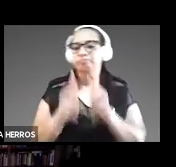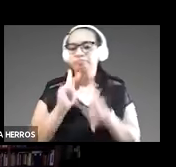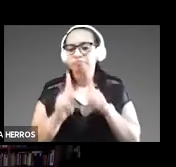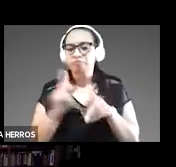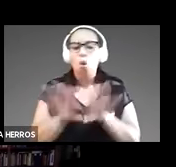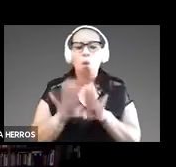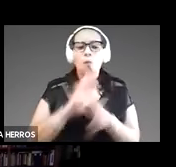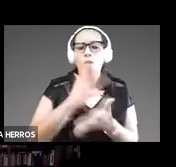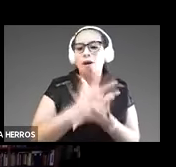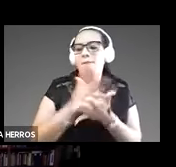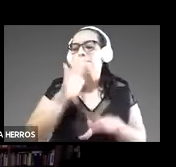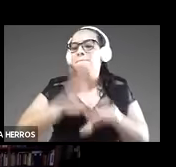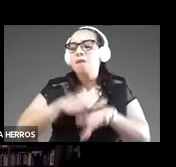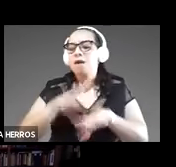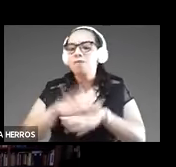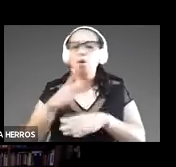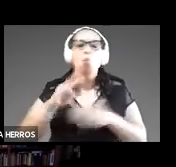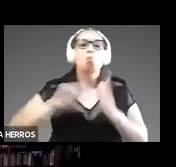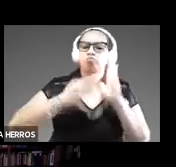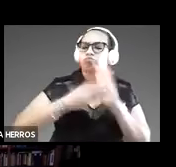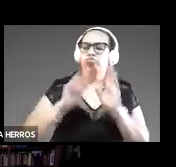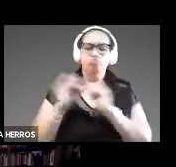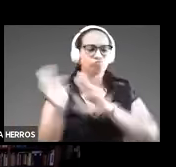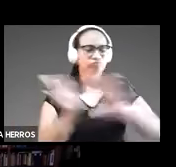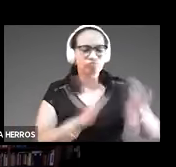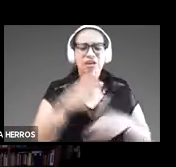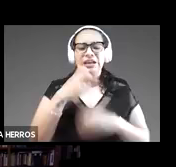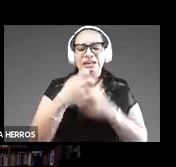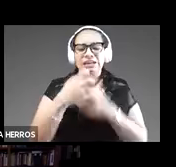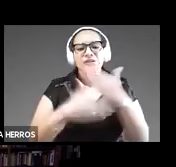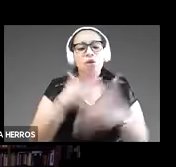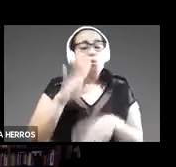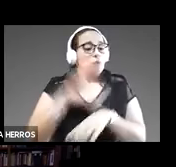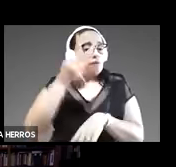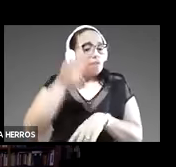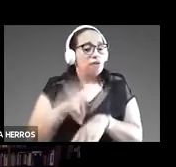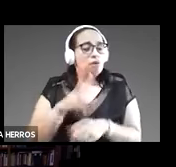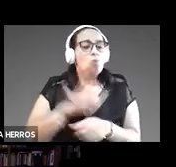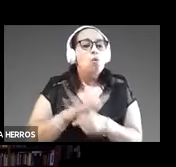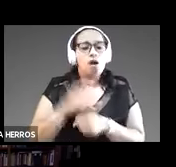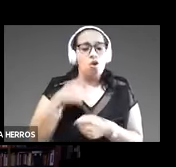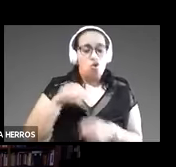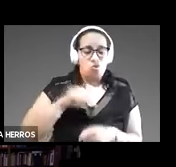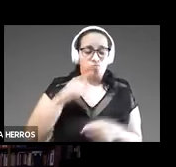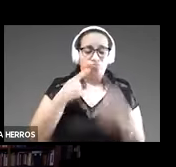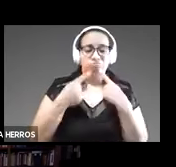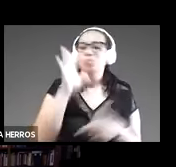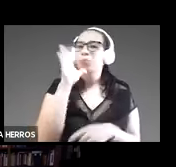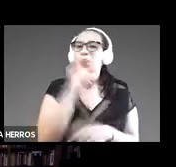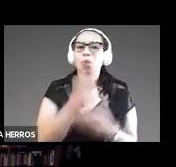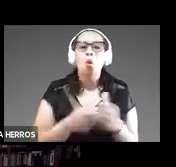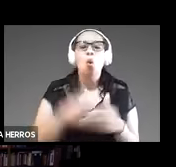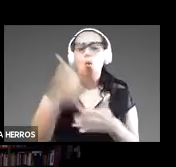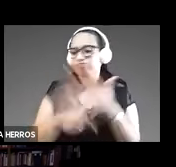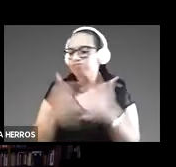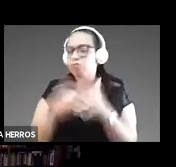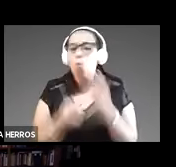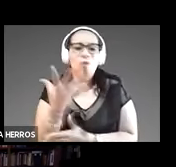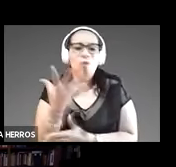la metodología estos procesos, porque también una realidad es que mucho de lo que estamos platicando no es cuantificable, y propongo que debería